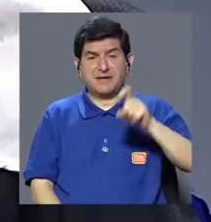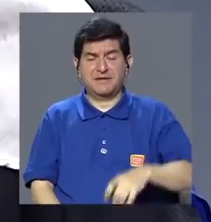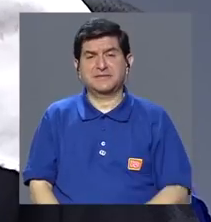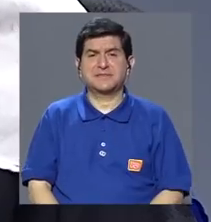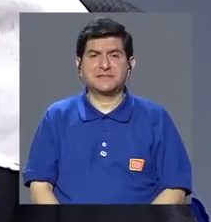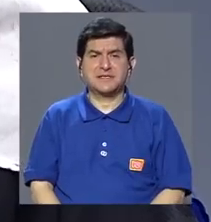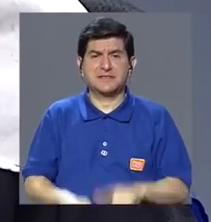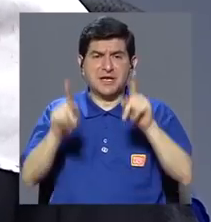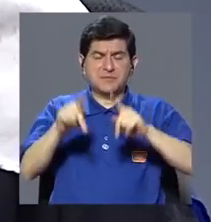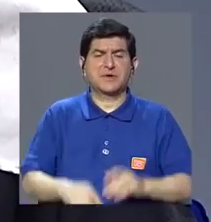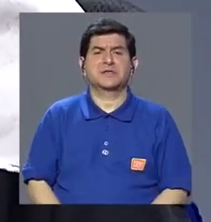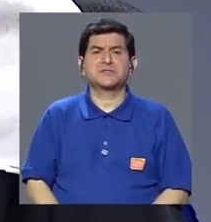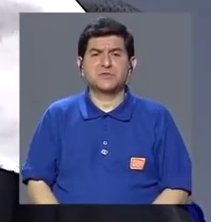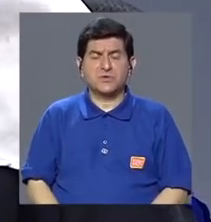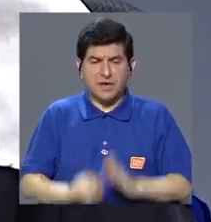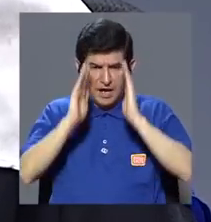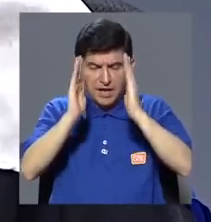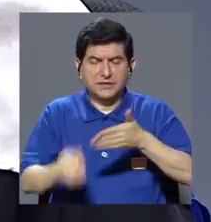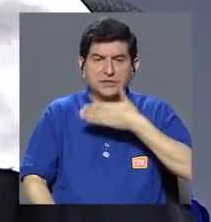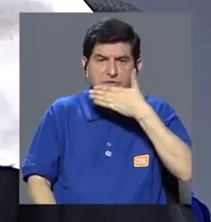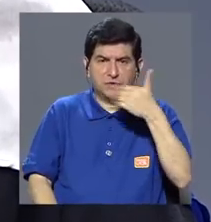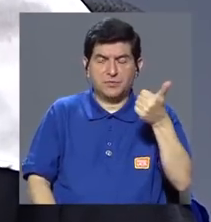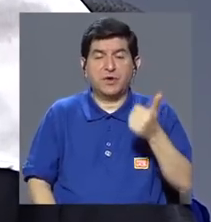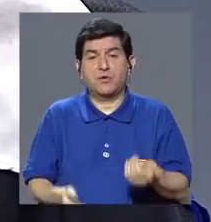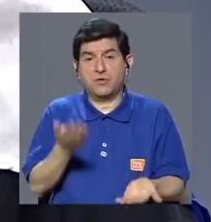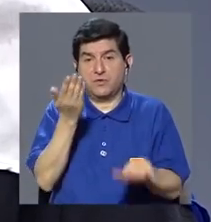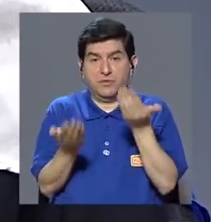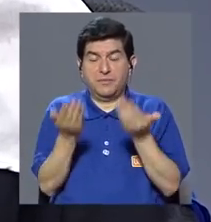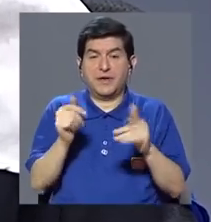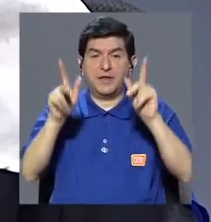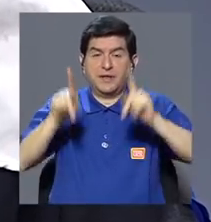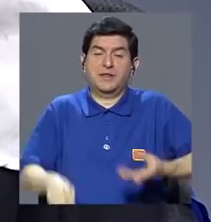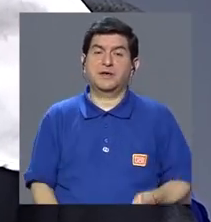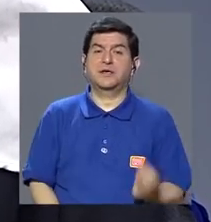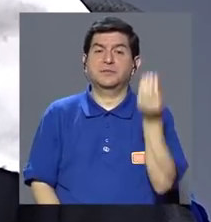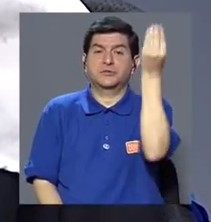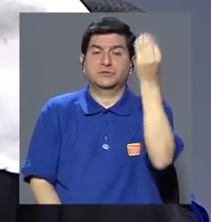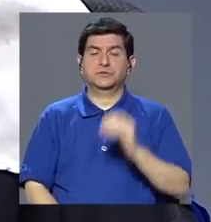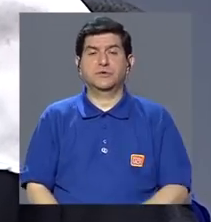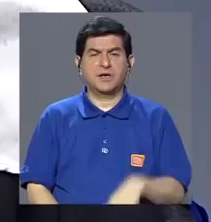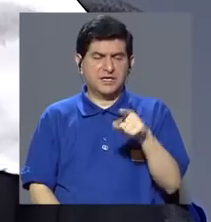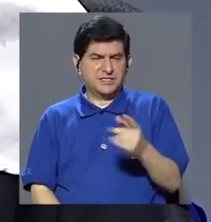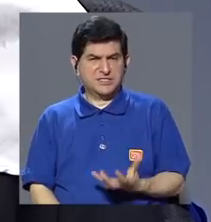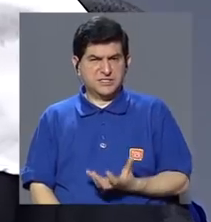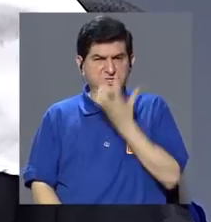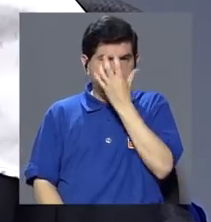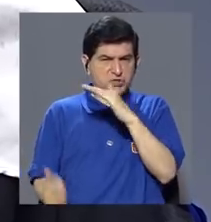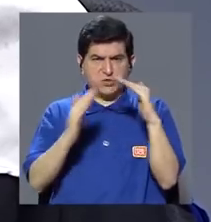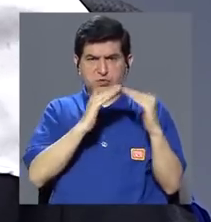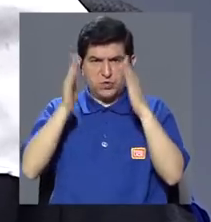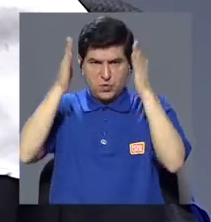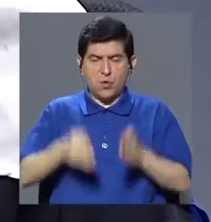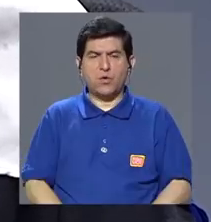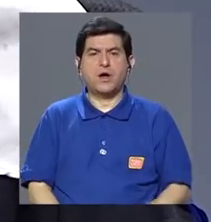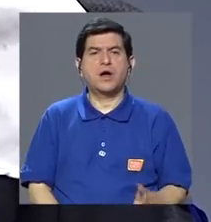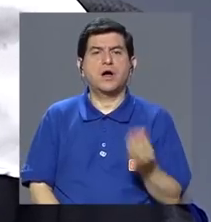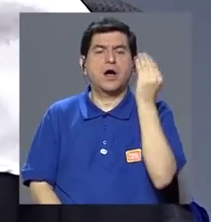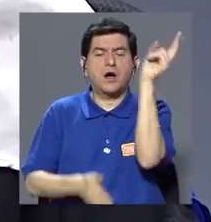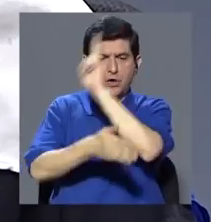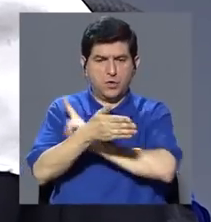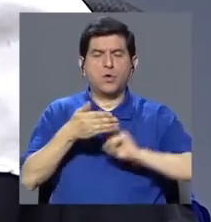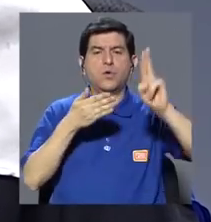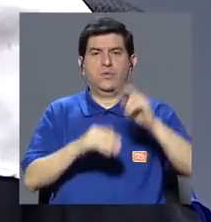un cuidado es mejor que alguien que este joven me tiente entonces eso molesta a la ciudadanía a los jóvenes universitarios